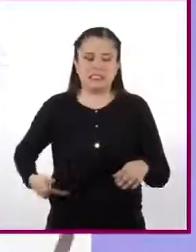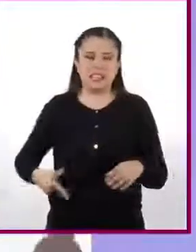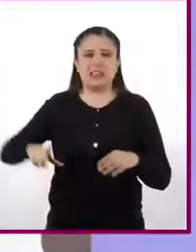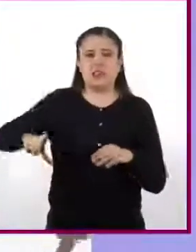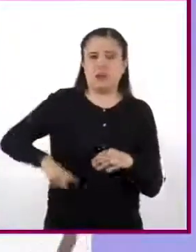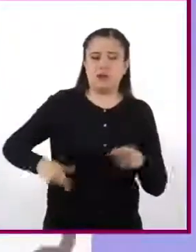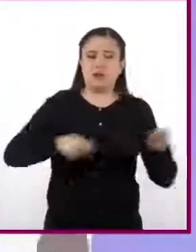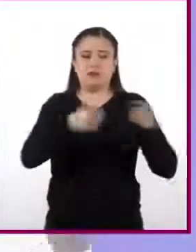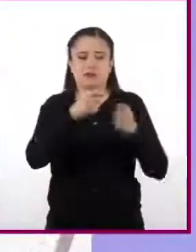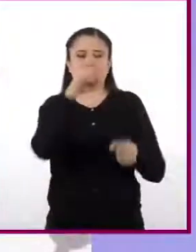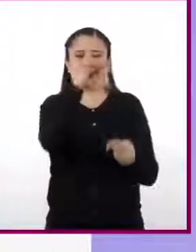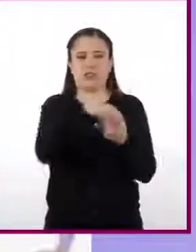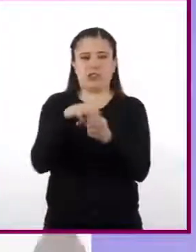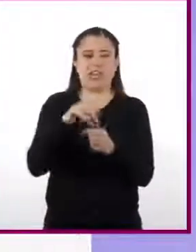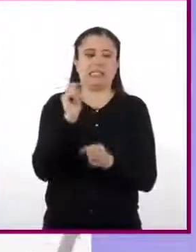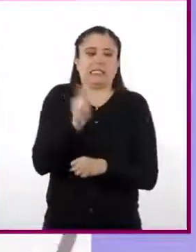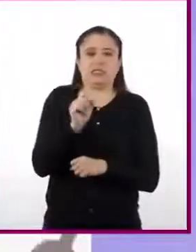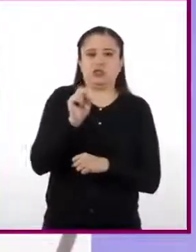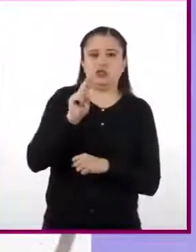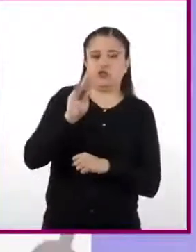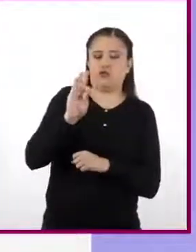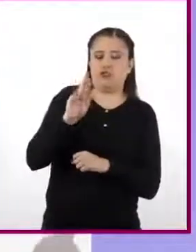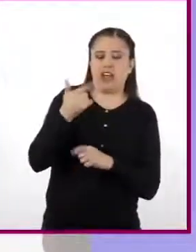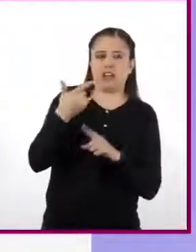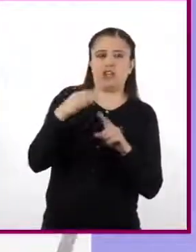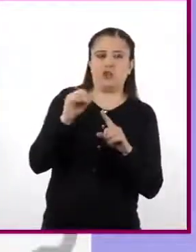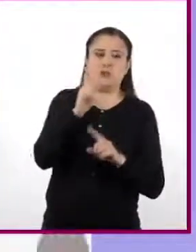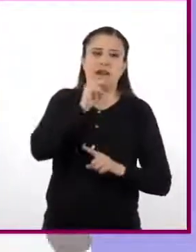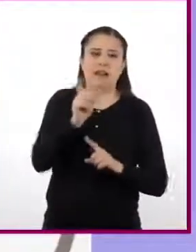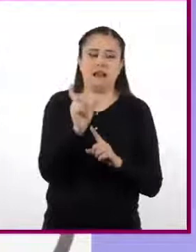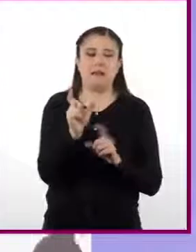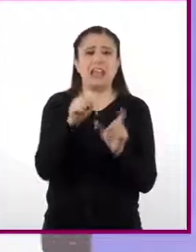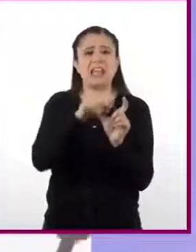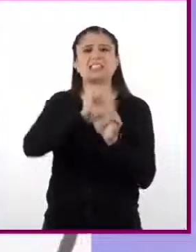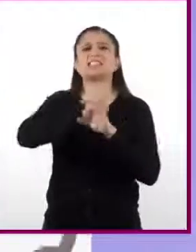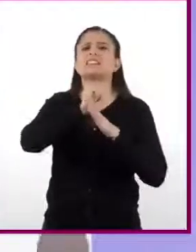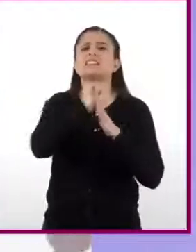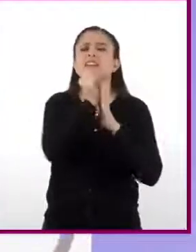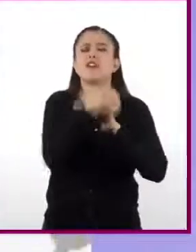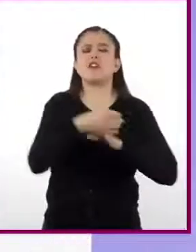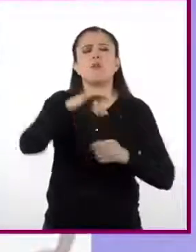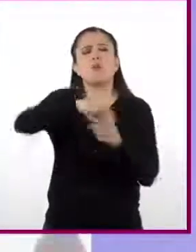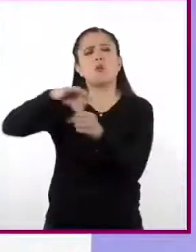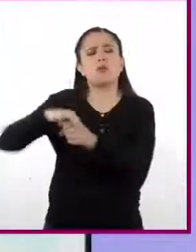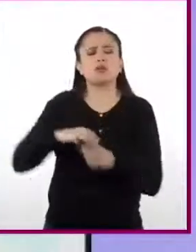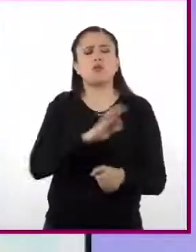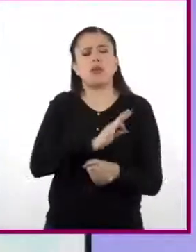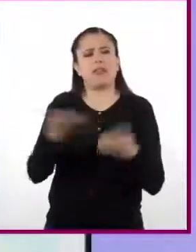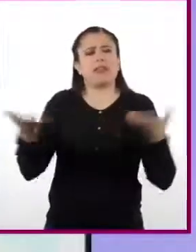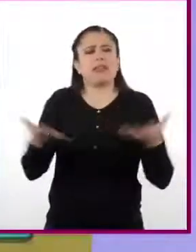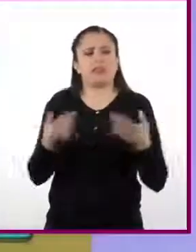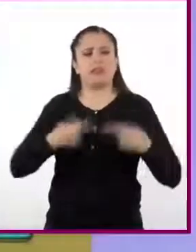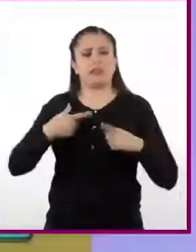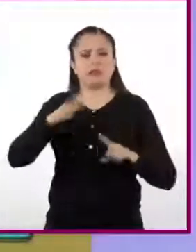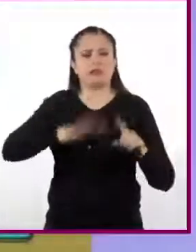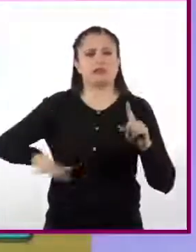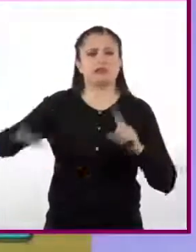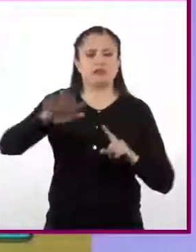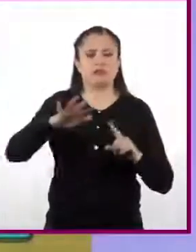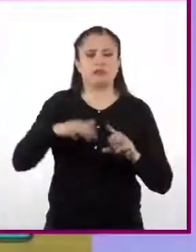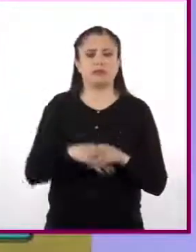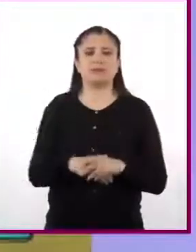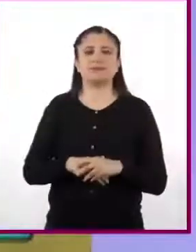públicos mediante votación. También es un sinónimo del voto que pueden ejercer los ciudadanos.